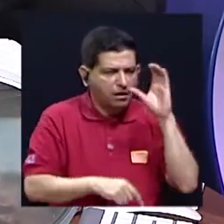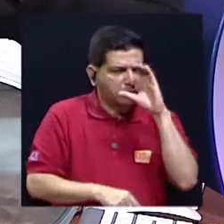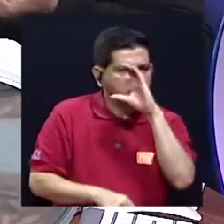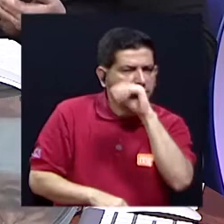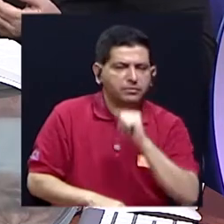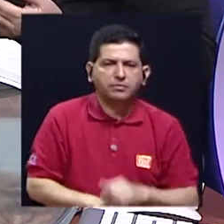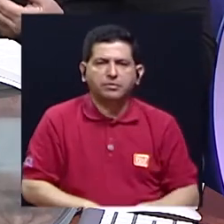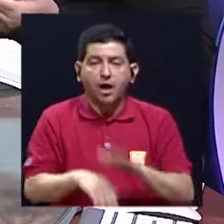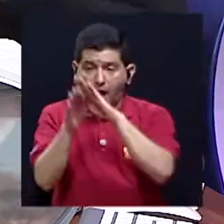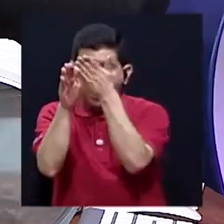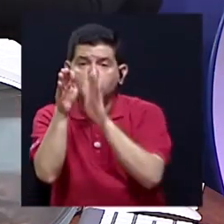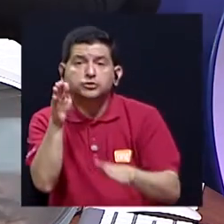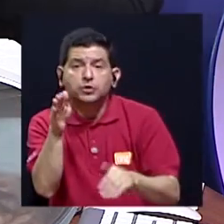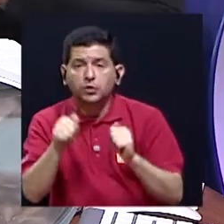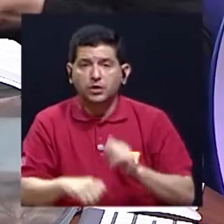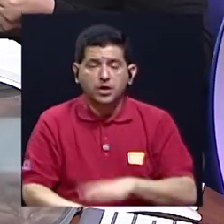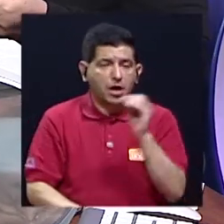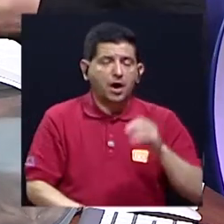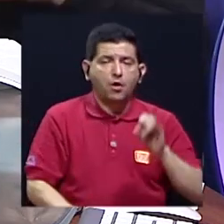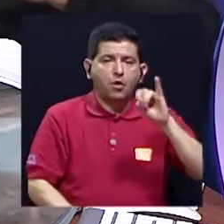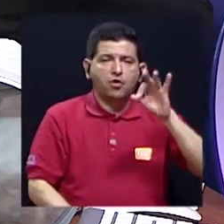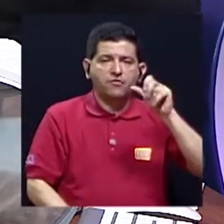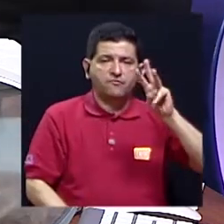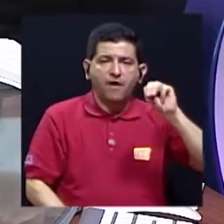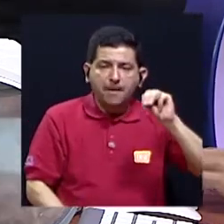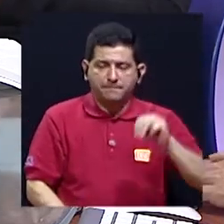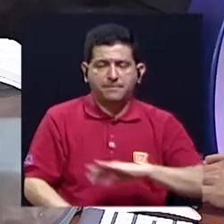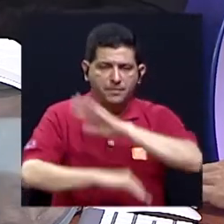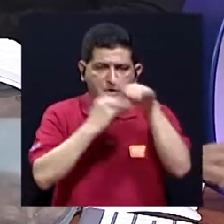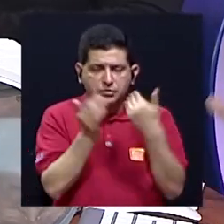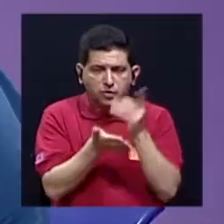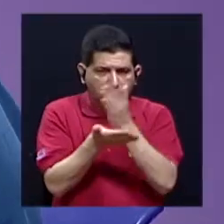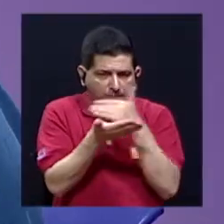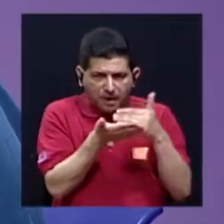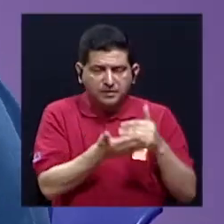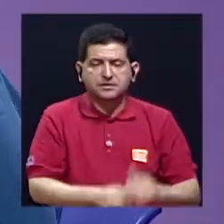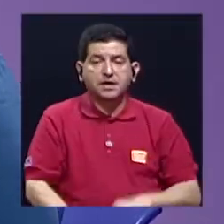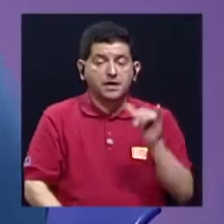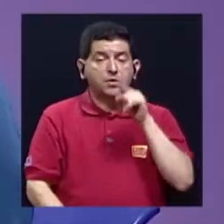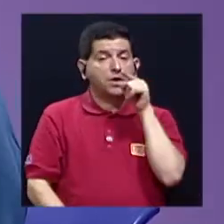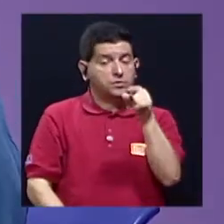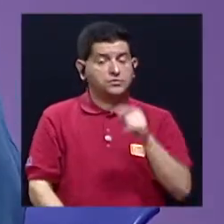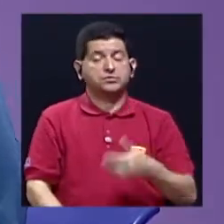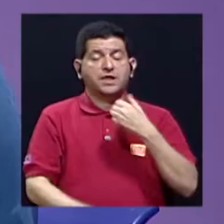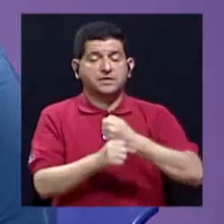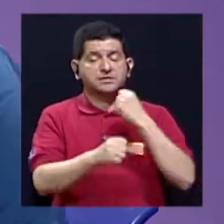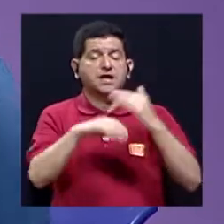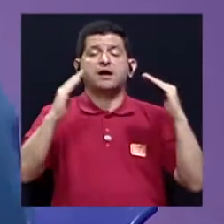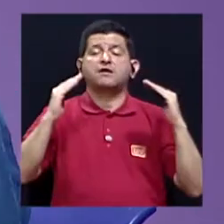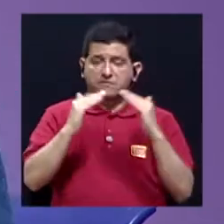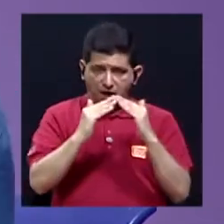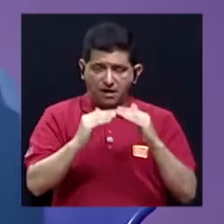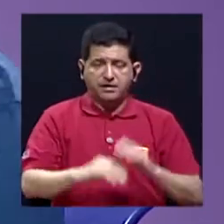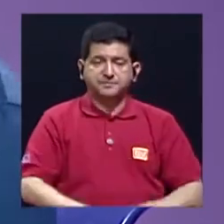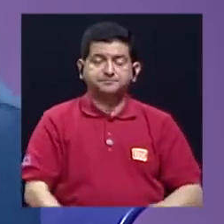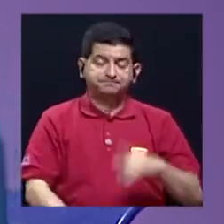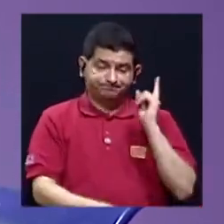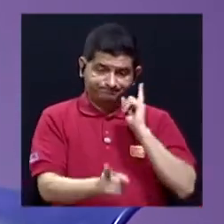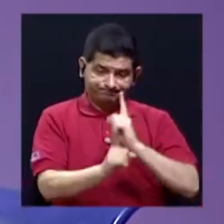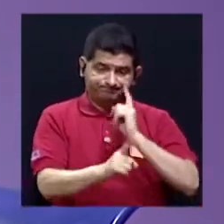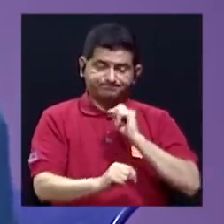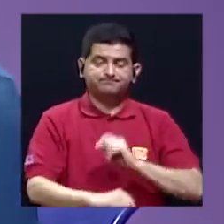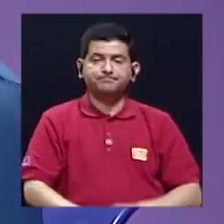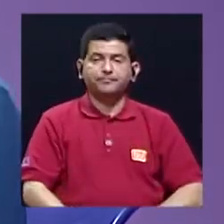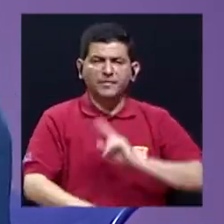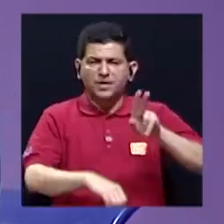hay que ir a la Contraloría, hay que ir a DIFAN. Entonces, todos esos tiempos. Y aparte de eso, en caso de ustedes, labores domésticas, que no,